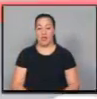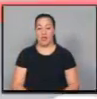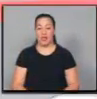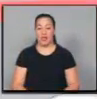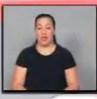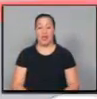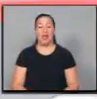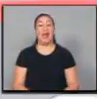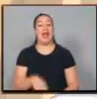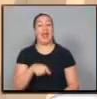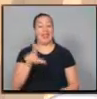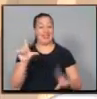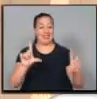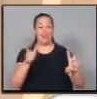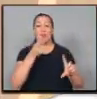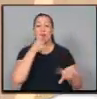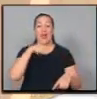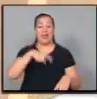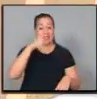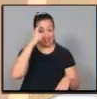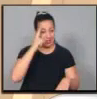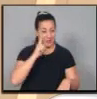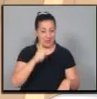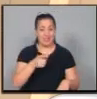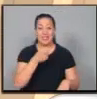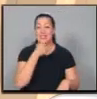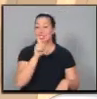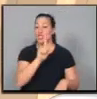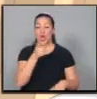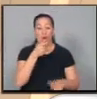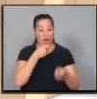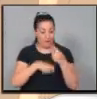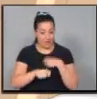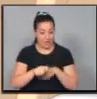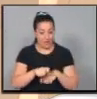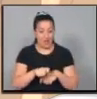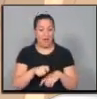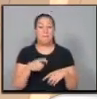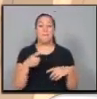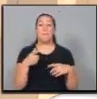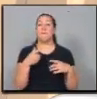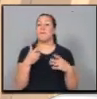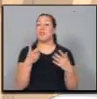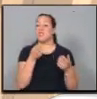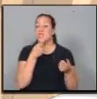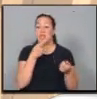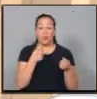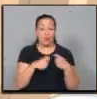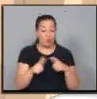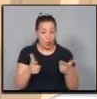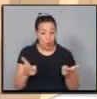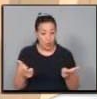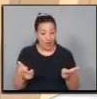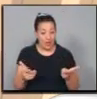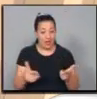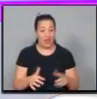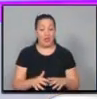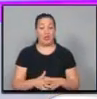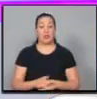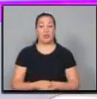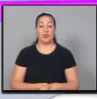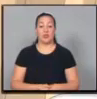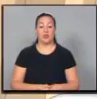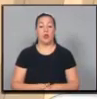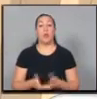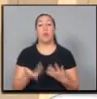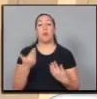contado? Ese televisor que hoy está 10. Sí. Si no lo venden mucho, si no tiene mucha rotación, te lo